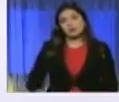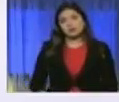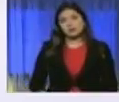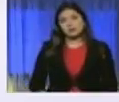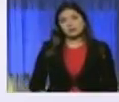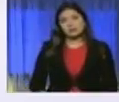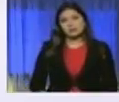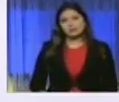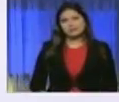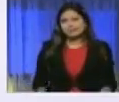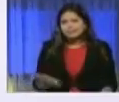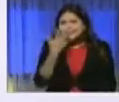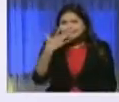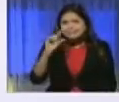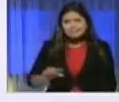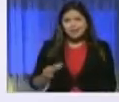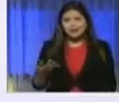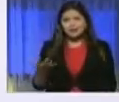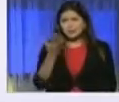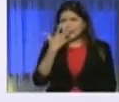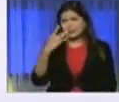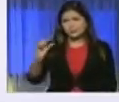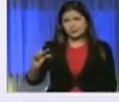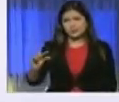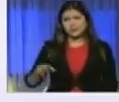precio irrisorio, de verdad, ¿verdad?